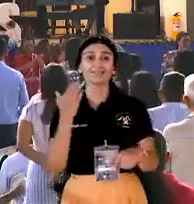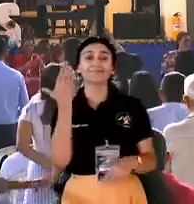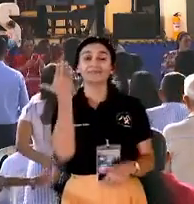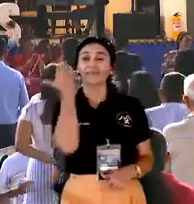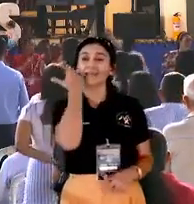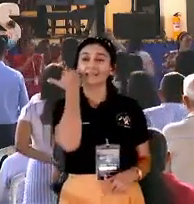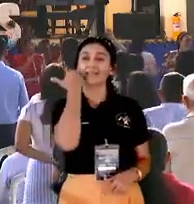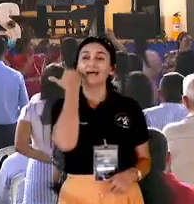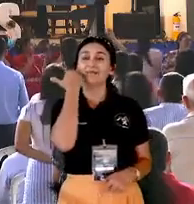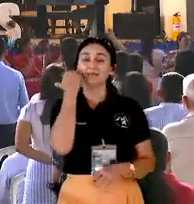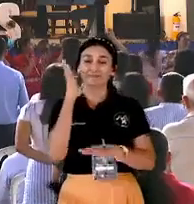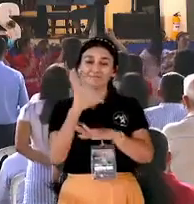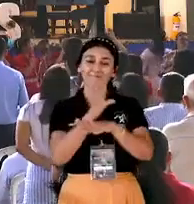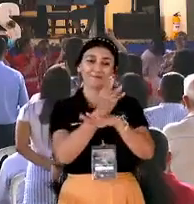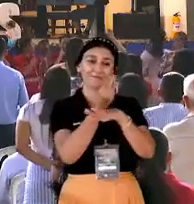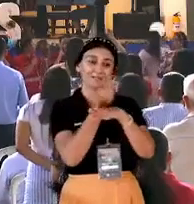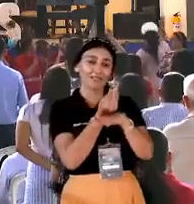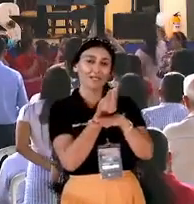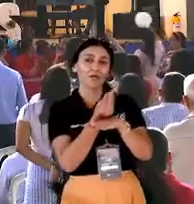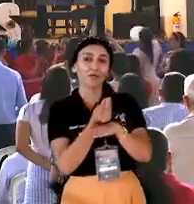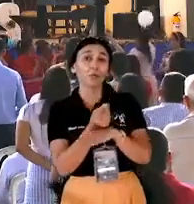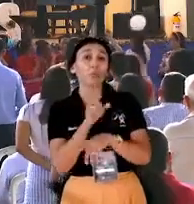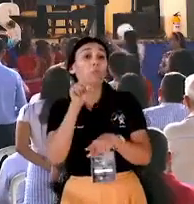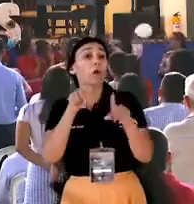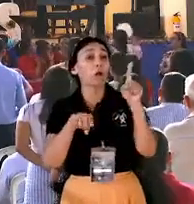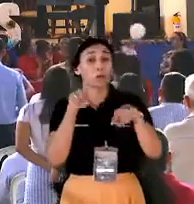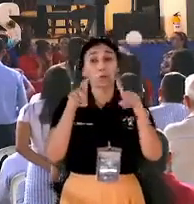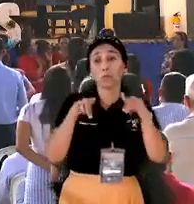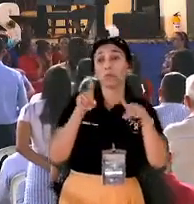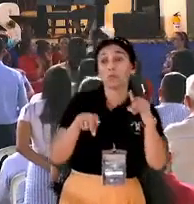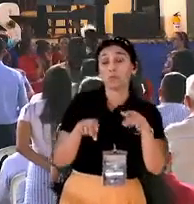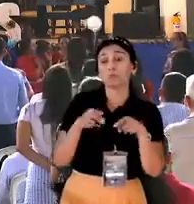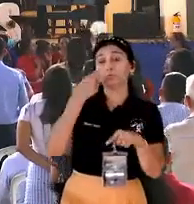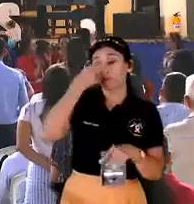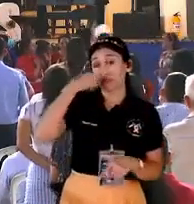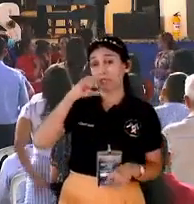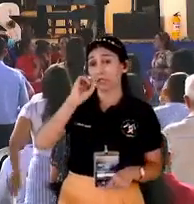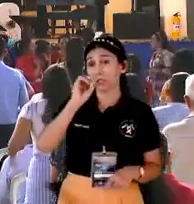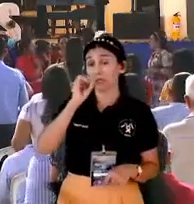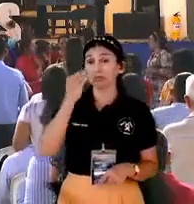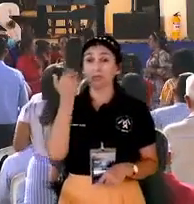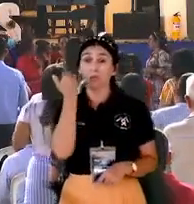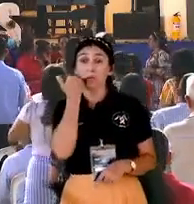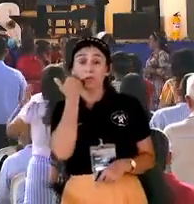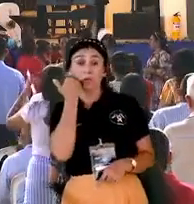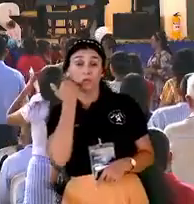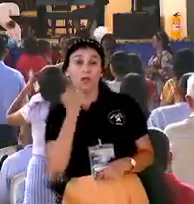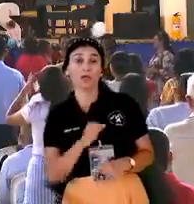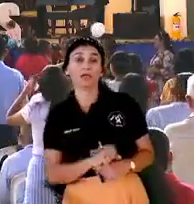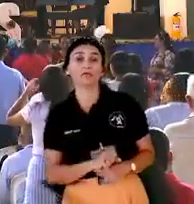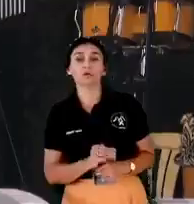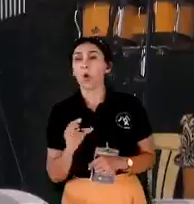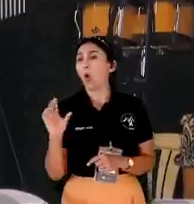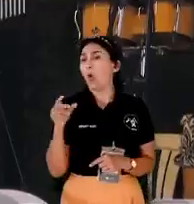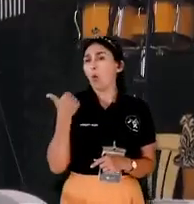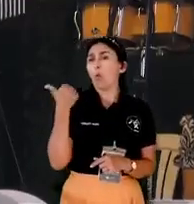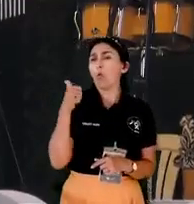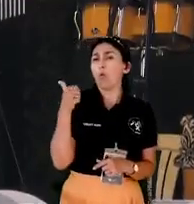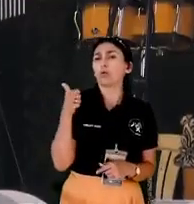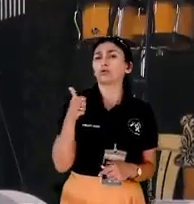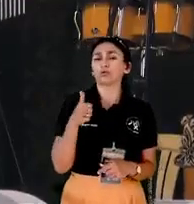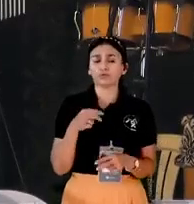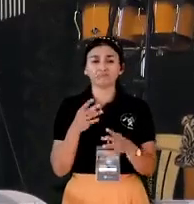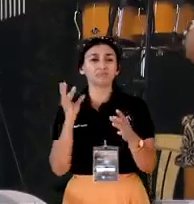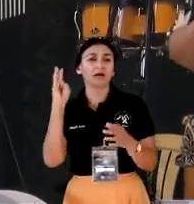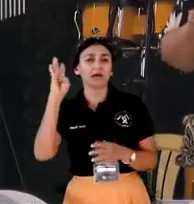iglesia. Algunos son hijos de mujeres de la iglesia, otros vivimos, nos casamos con mujeres de la iglesia,